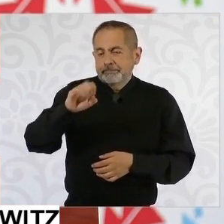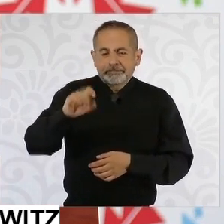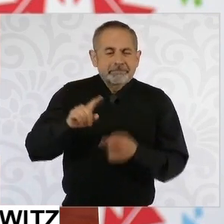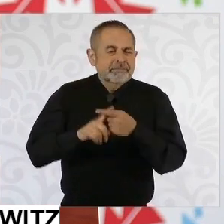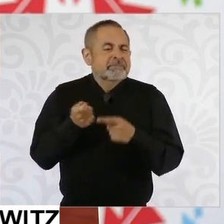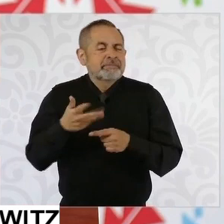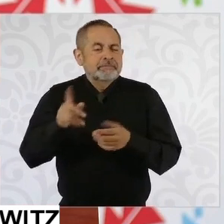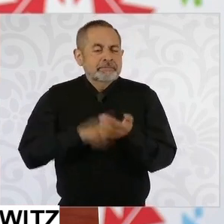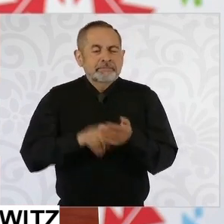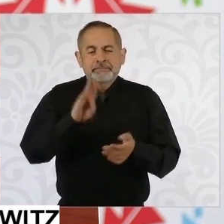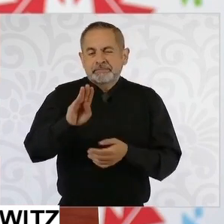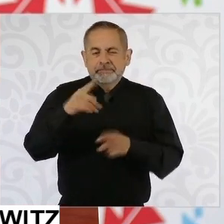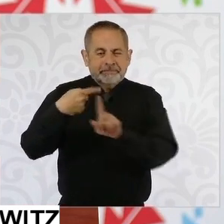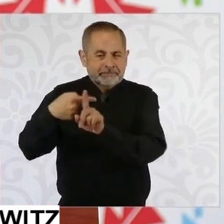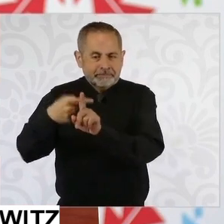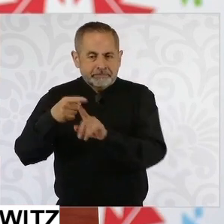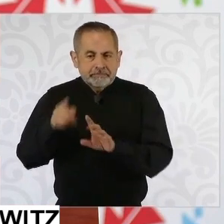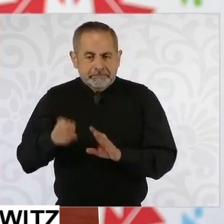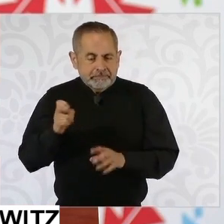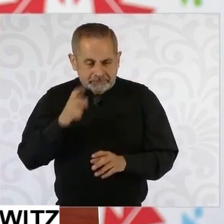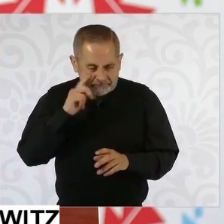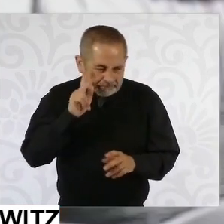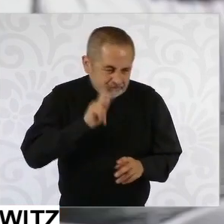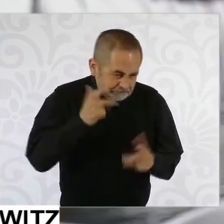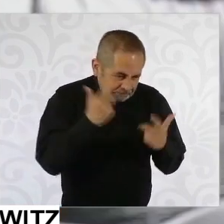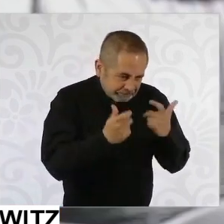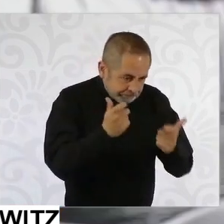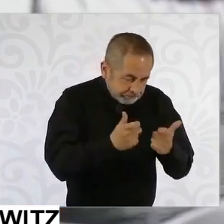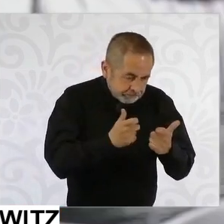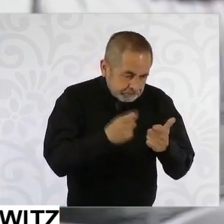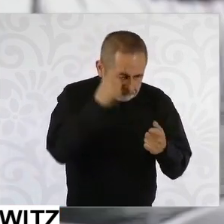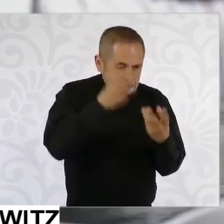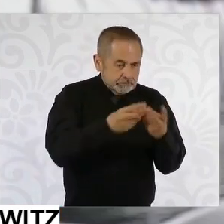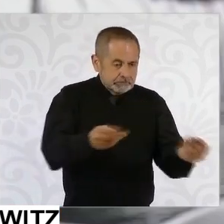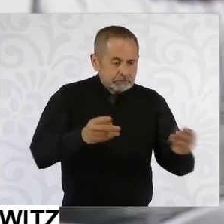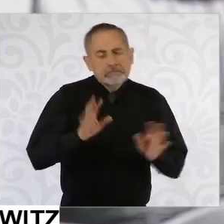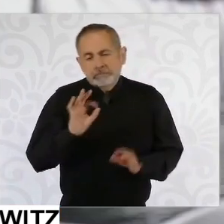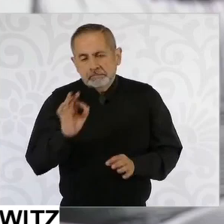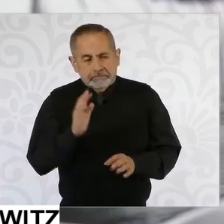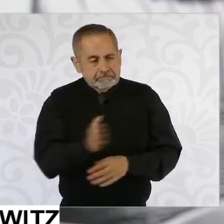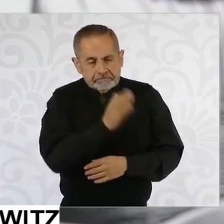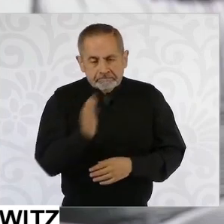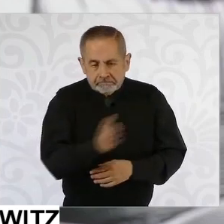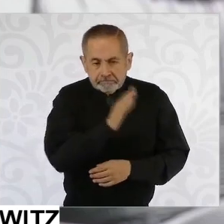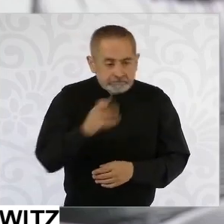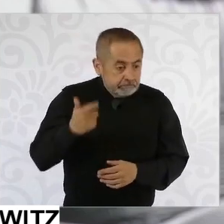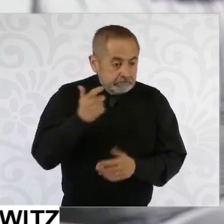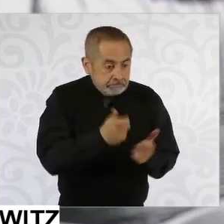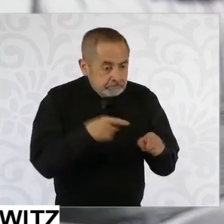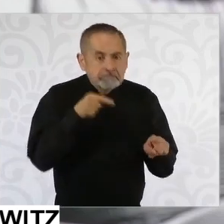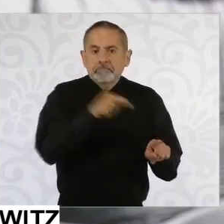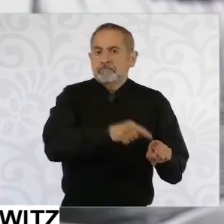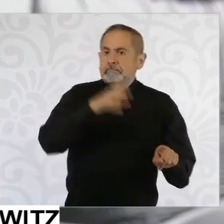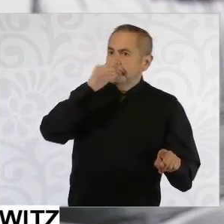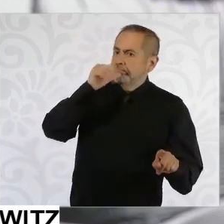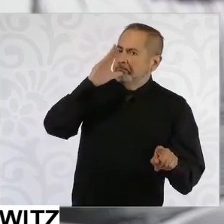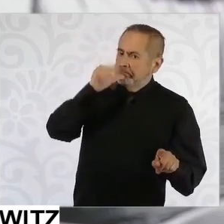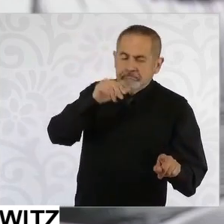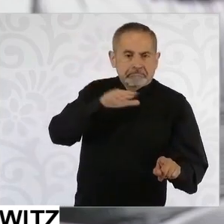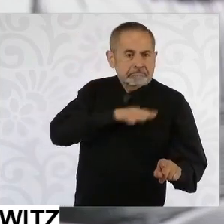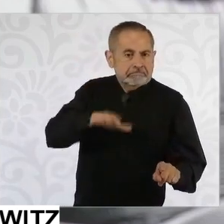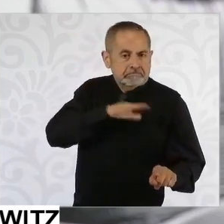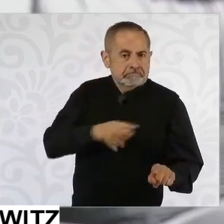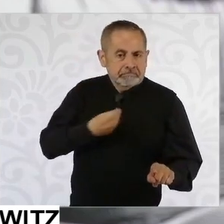ambiente médico, que es una enzima que inactiva precisamente a los antibióticos. Yo quisiera